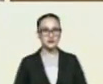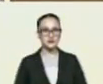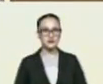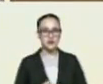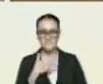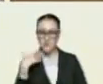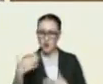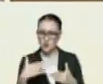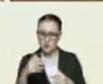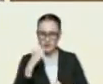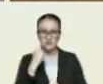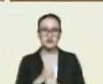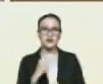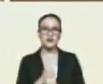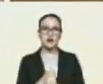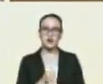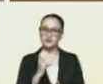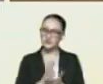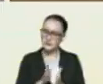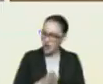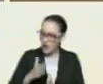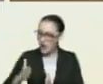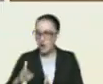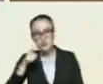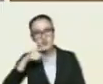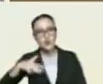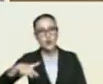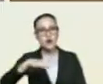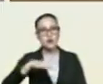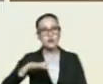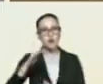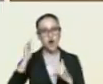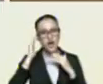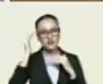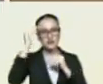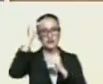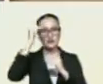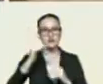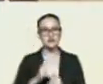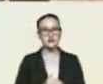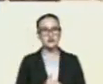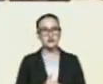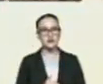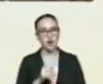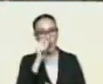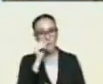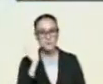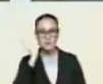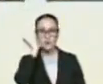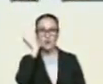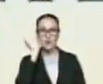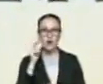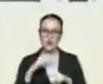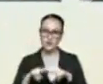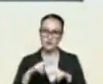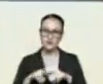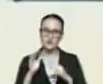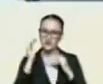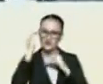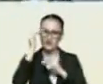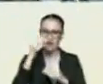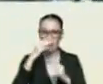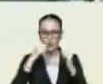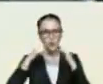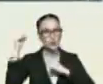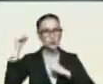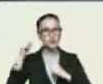mejor gestión siempre al lado de nuestro pueblo. Atender a nuestros hombres y mujeres, a nuestros niños, a nuestros